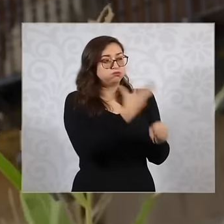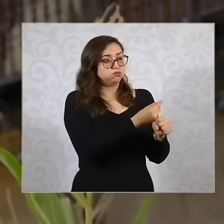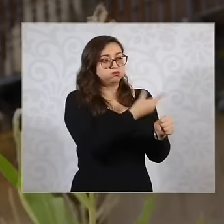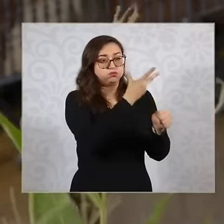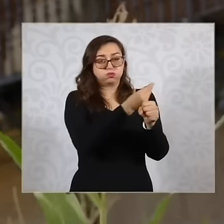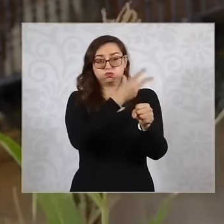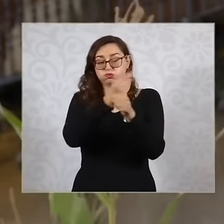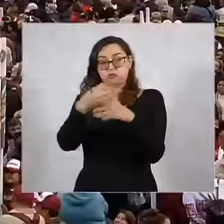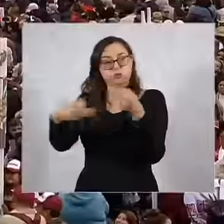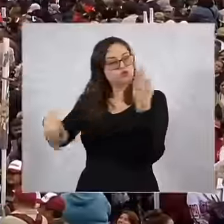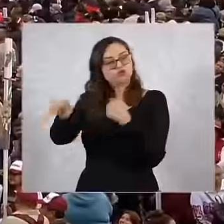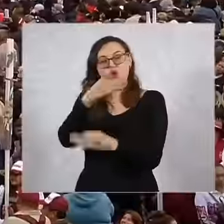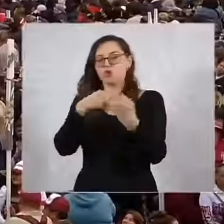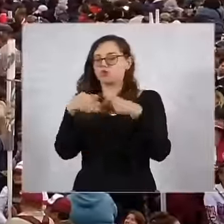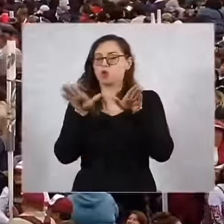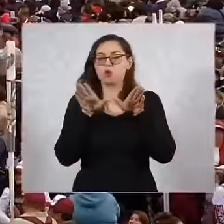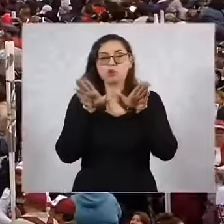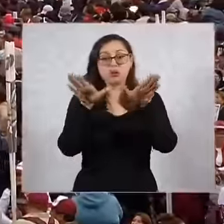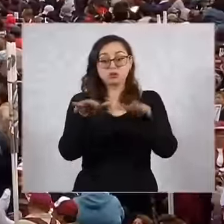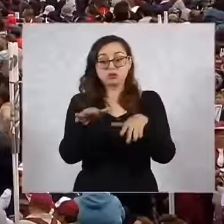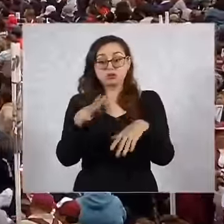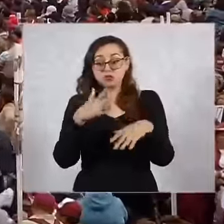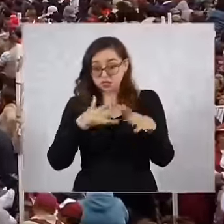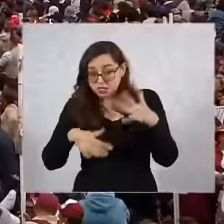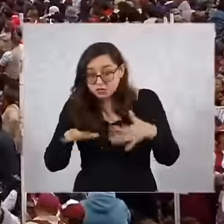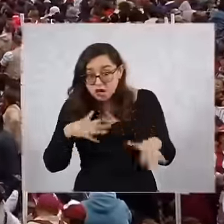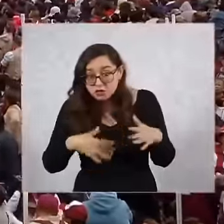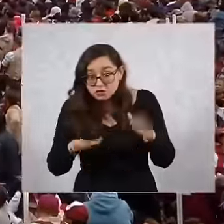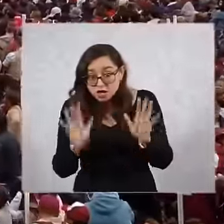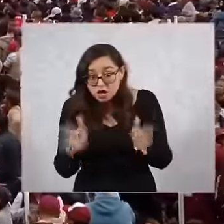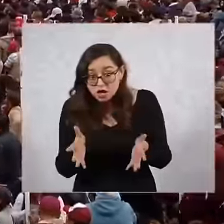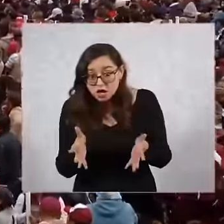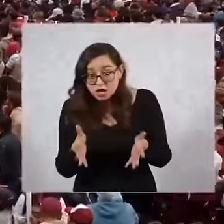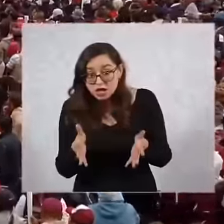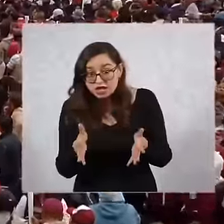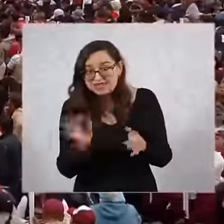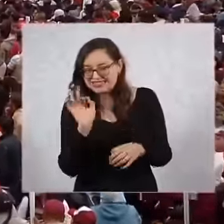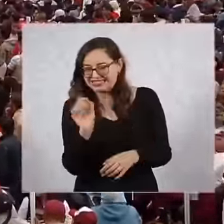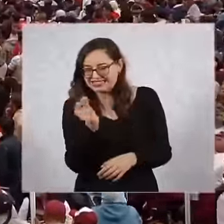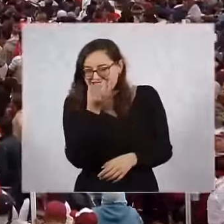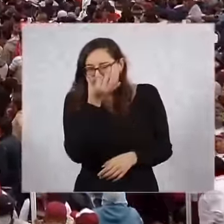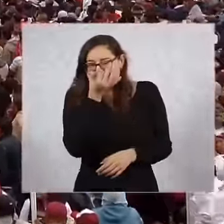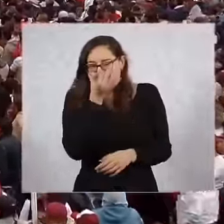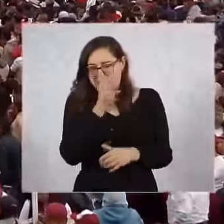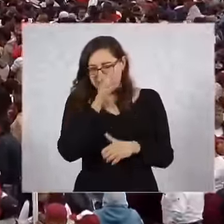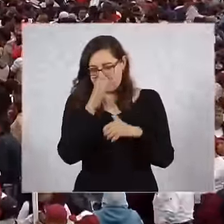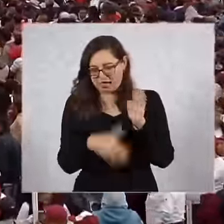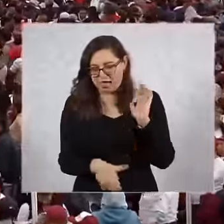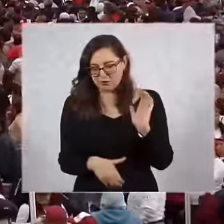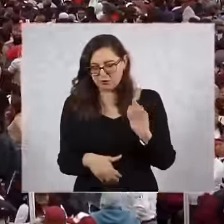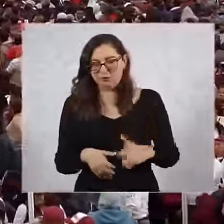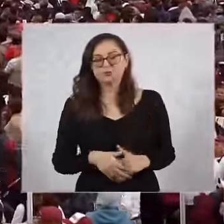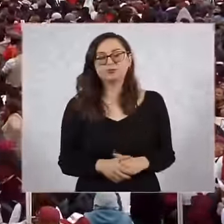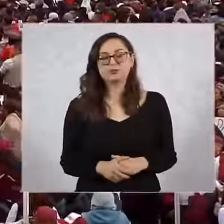México. ¿Ya se cansaron? Ya merito.